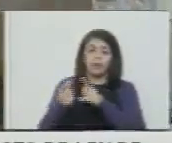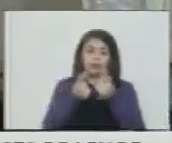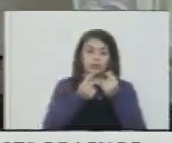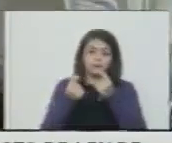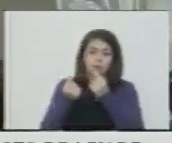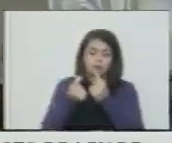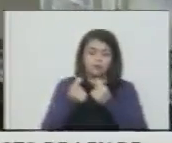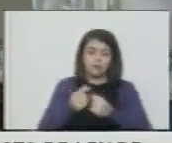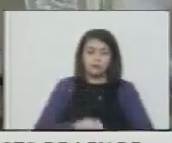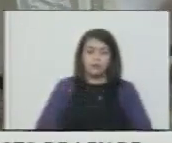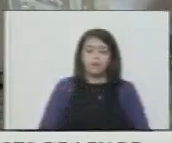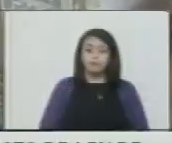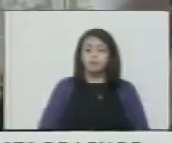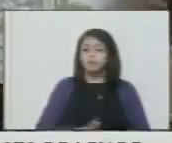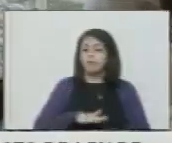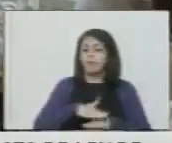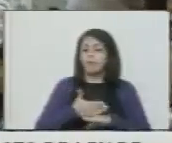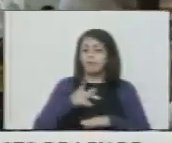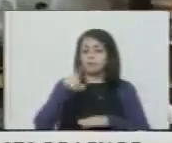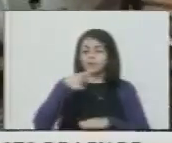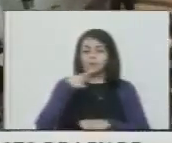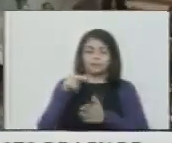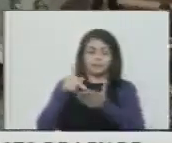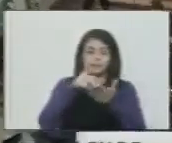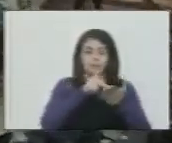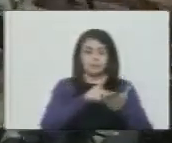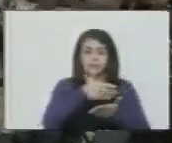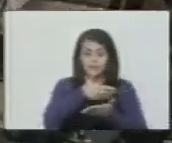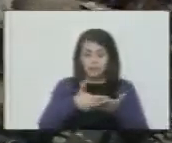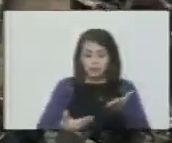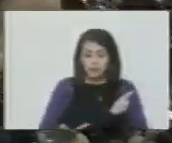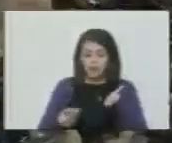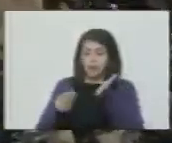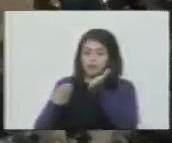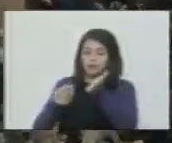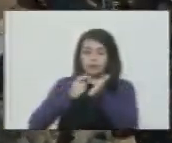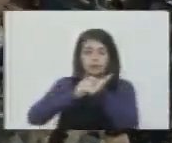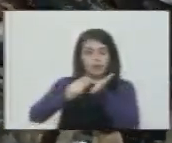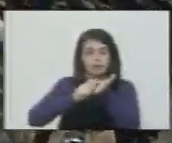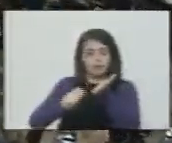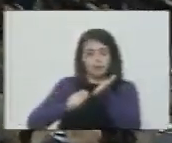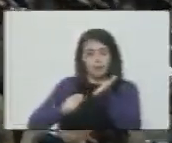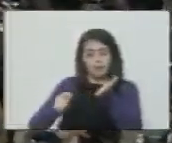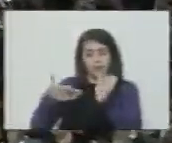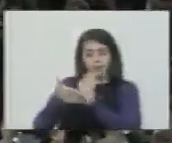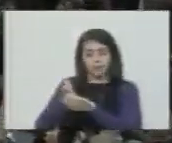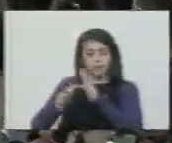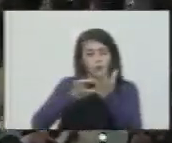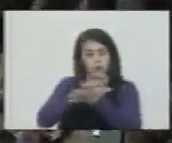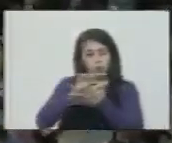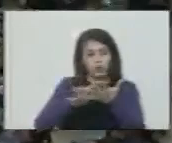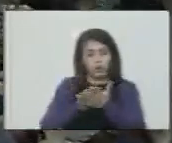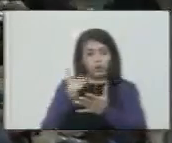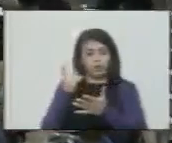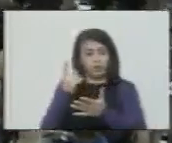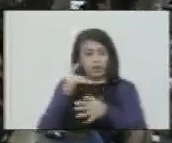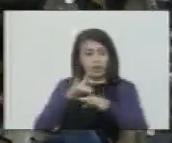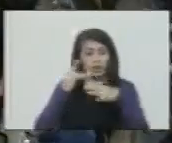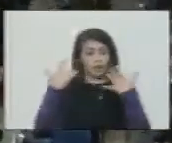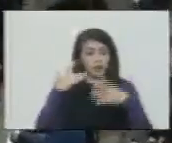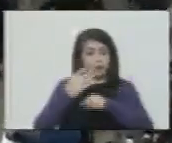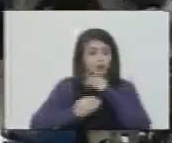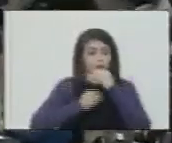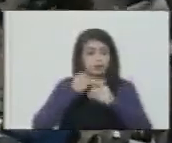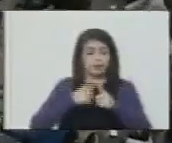con competencia en materia de finanzas. Además, participarle oportunamente por escrito sobre las irregularidades o